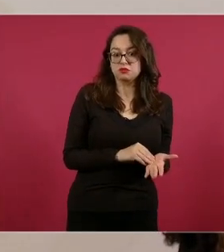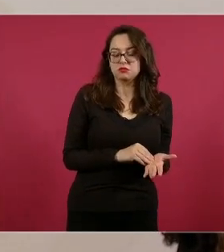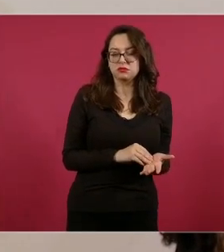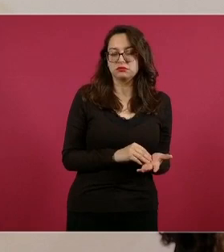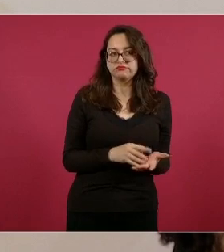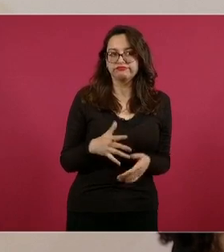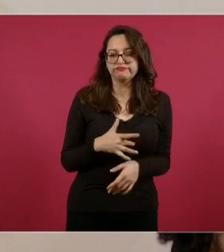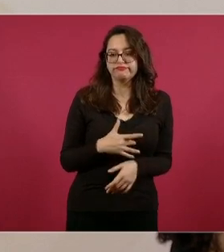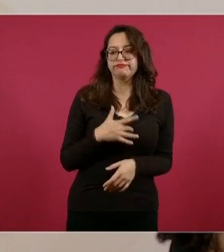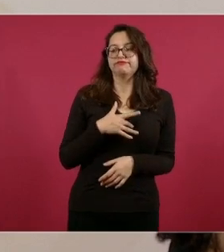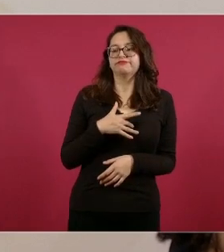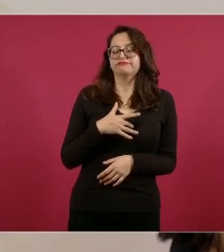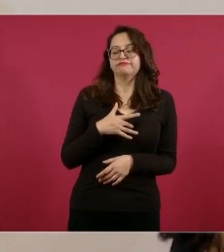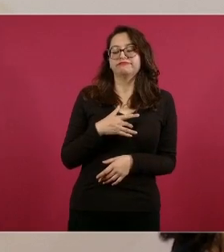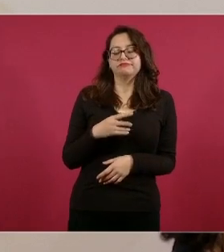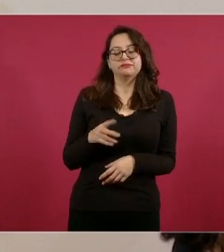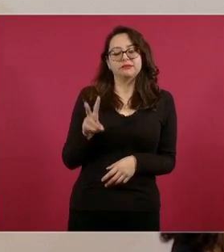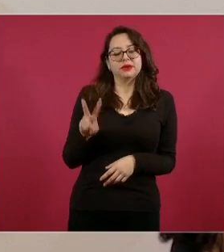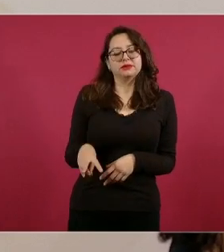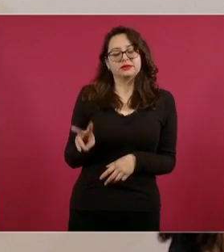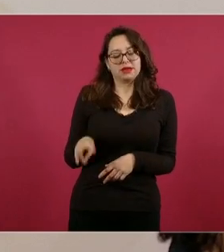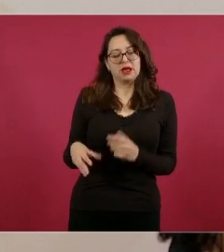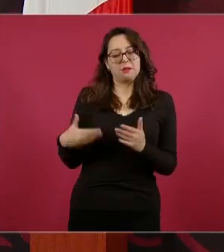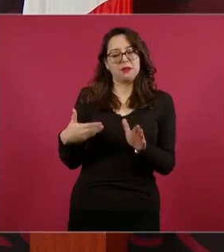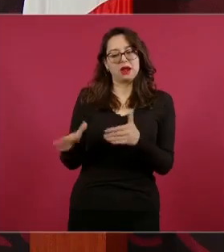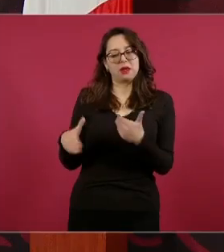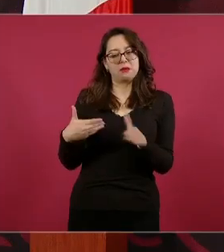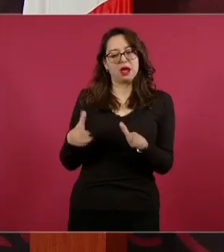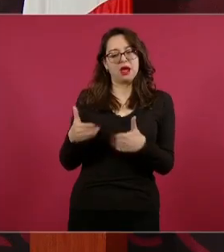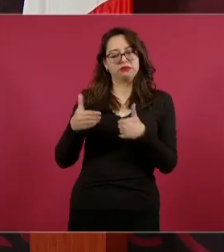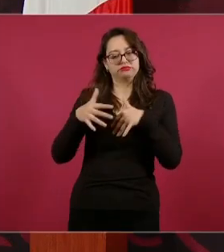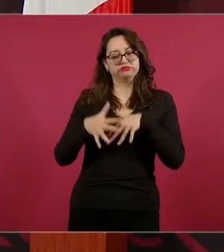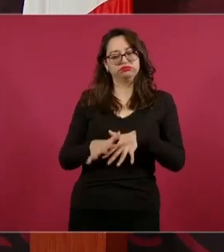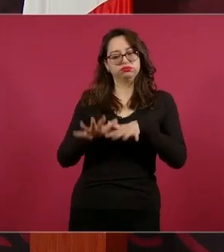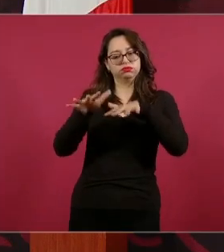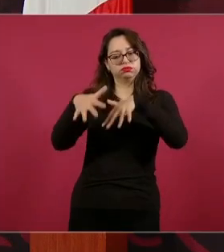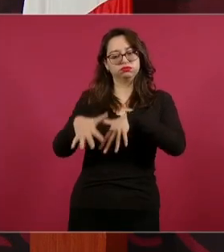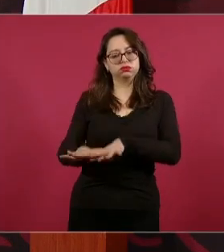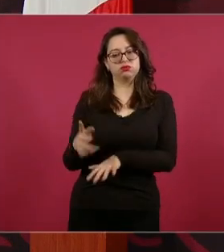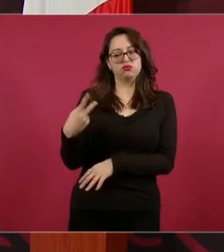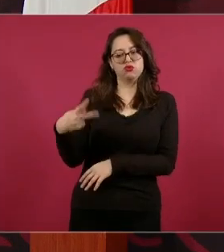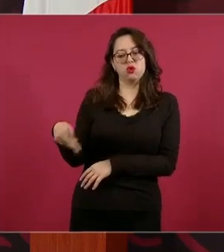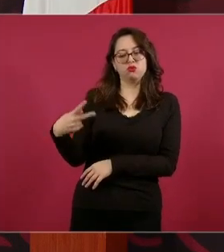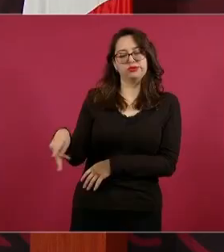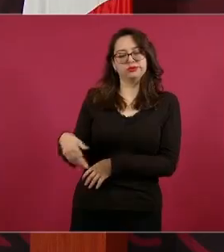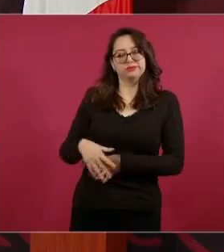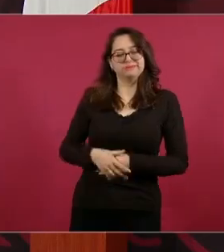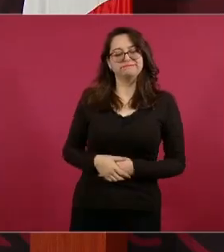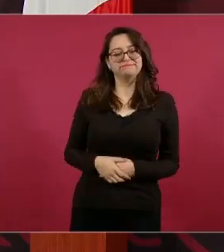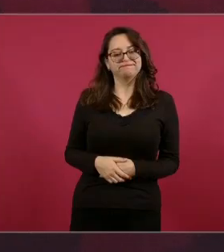comprende pues que ya era tiempo de devolverle a Panamá su soberanía